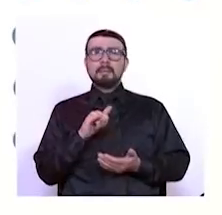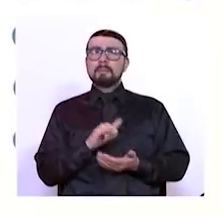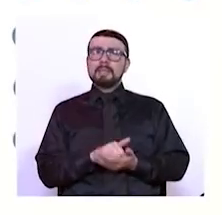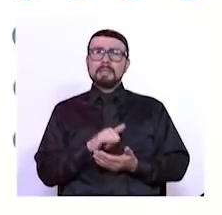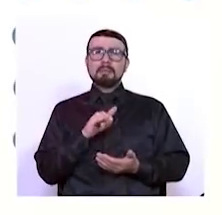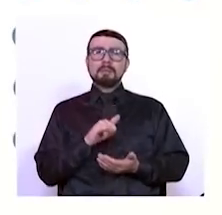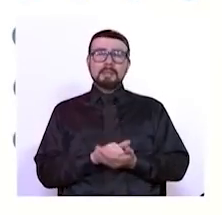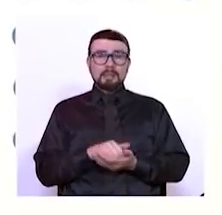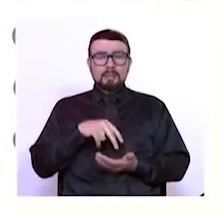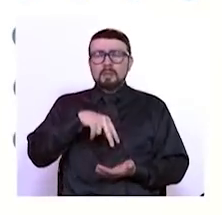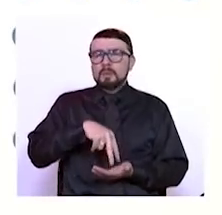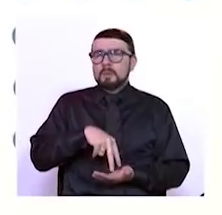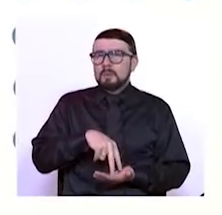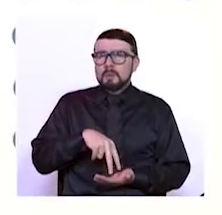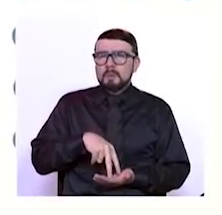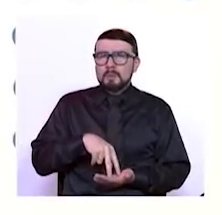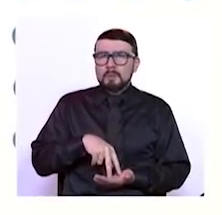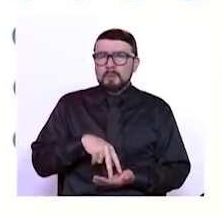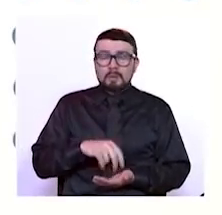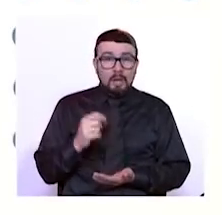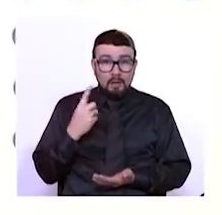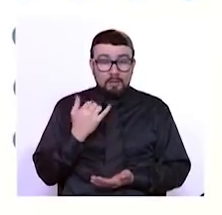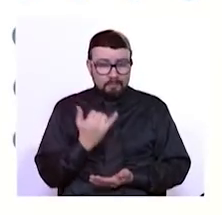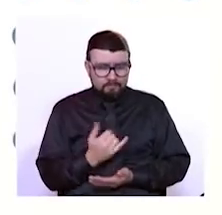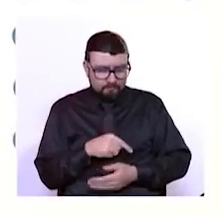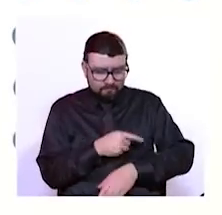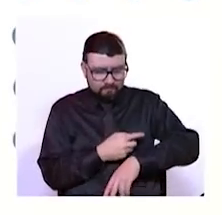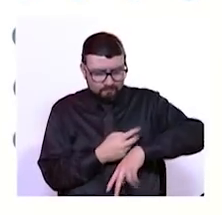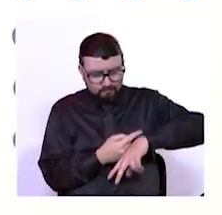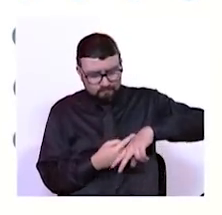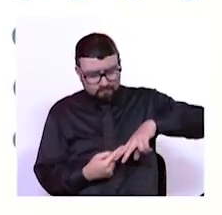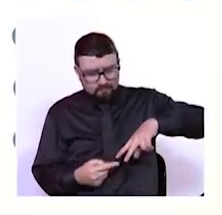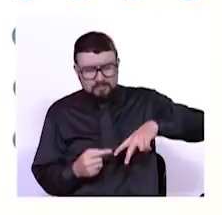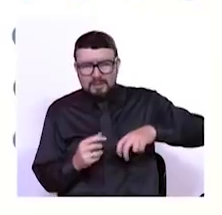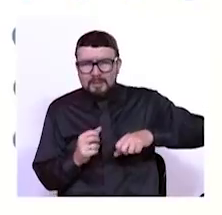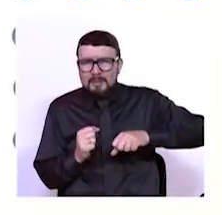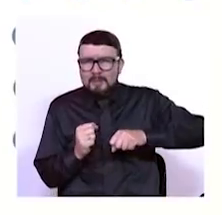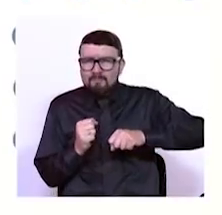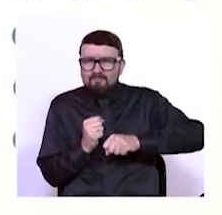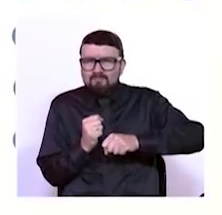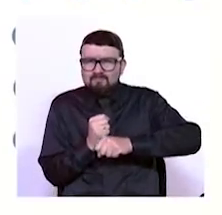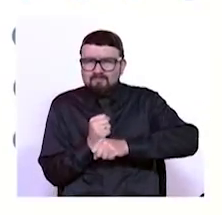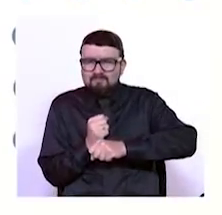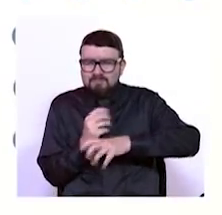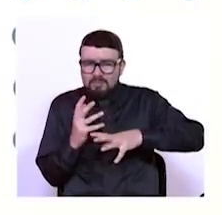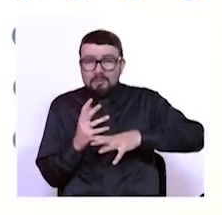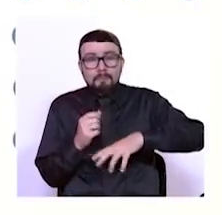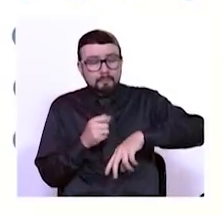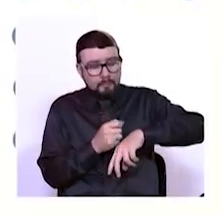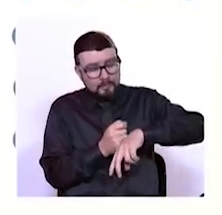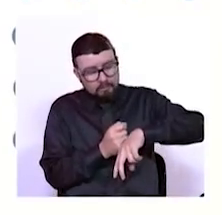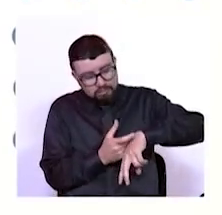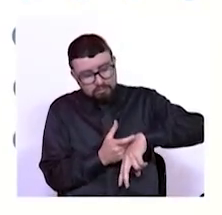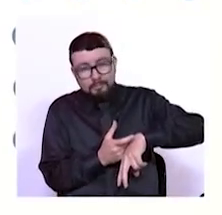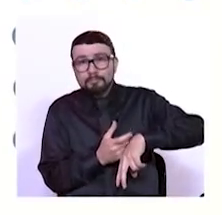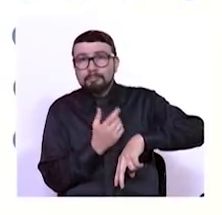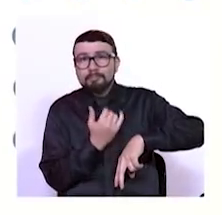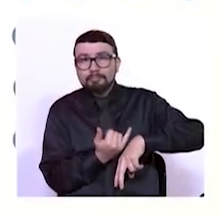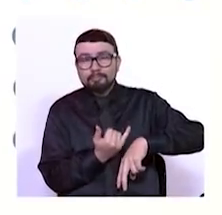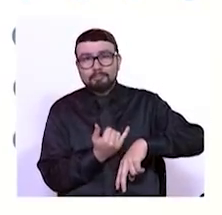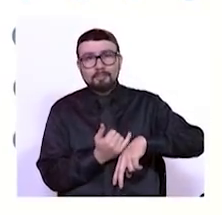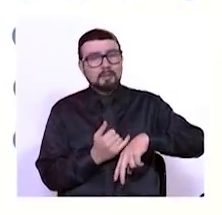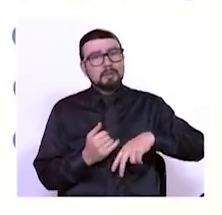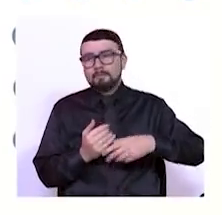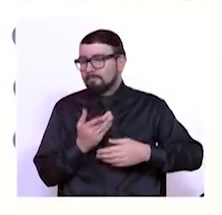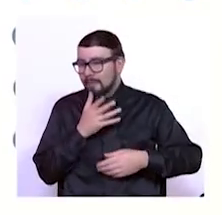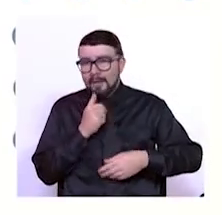la presión comprime los vasos sanguíneos y los capilares epidermoides y no